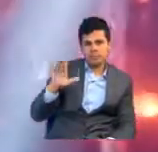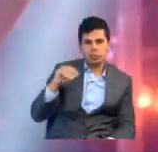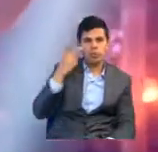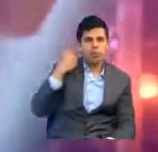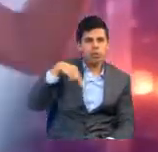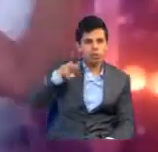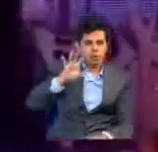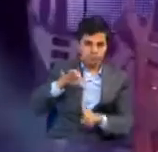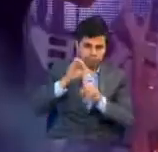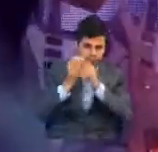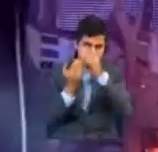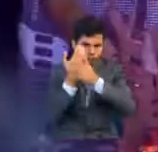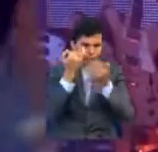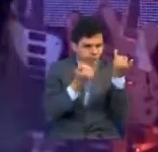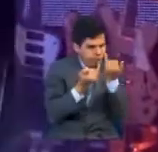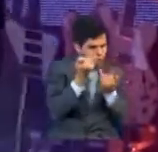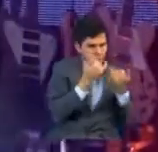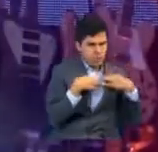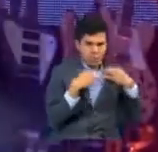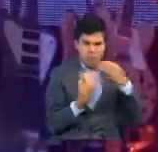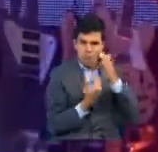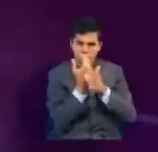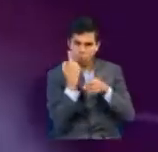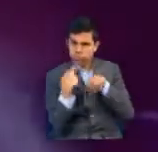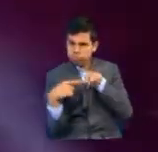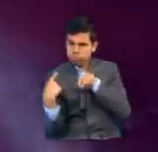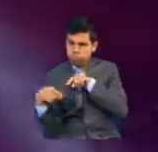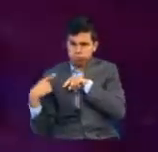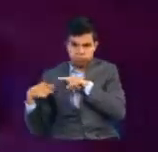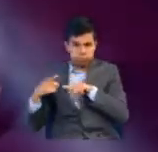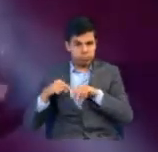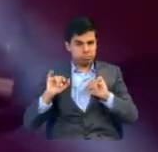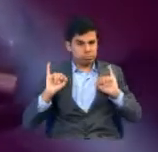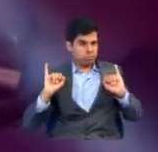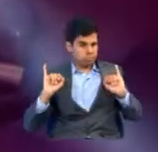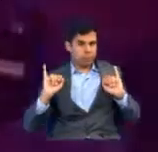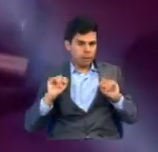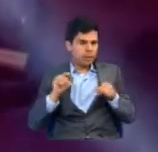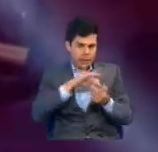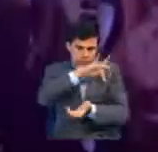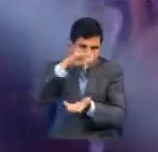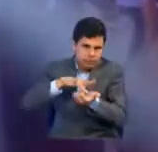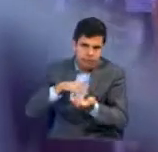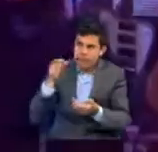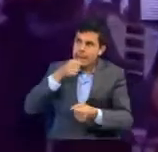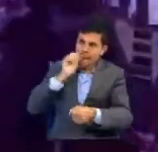2 días reúne a los mejores diseñadores del país para exhibir nuevas tendencias en pasarela.